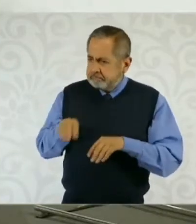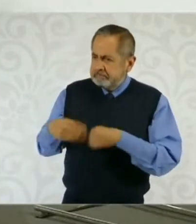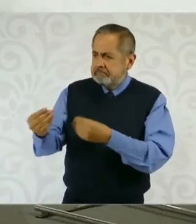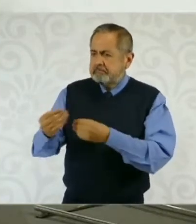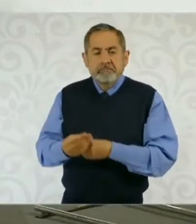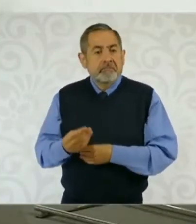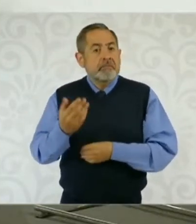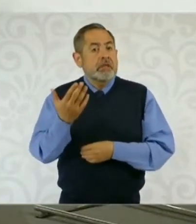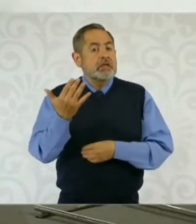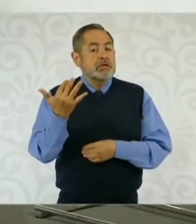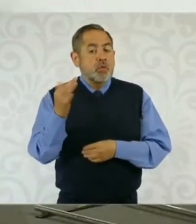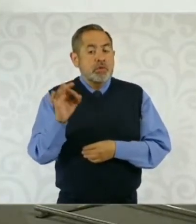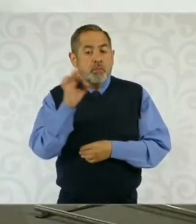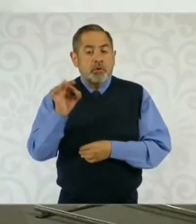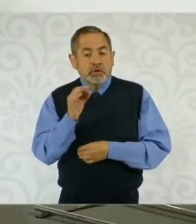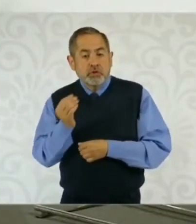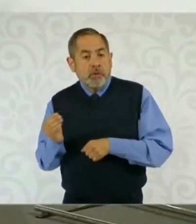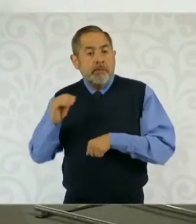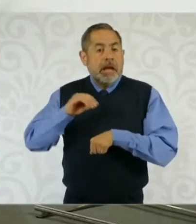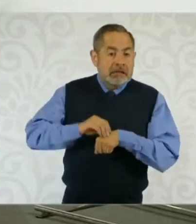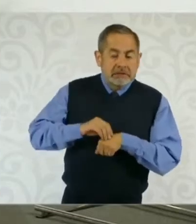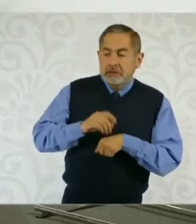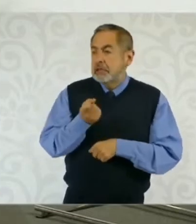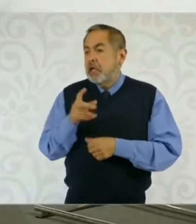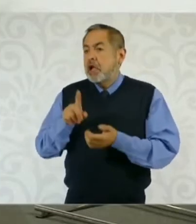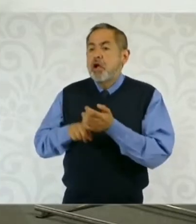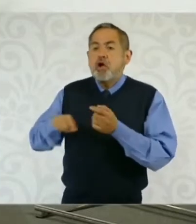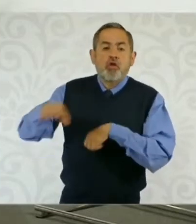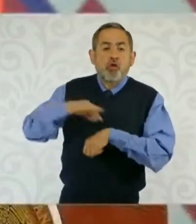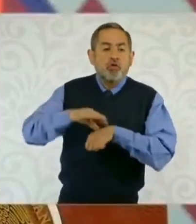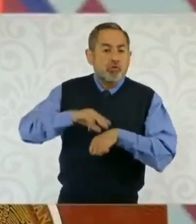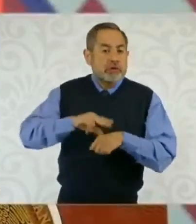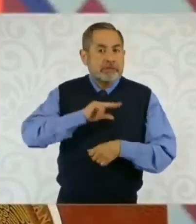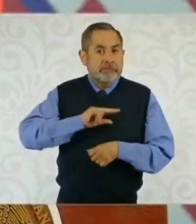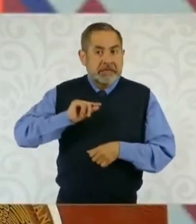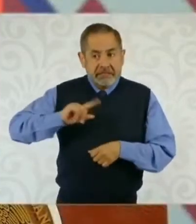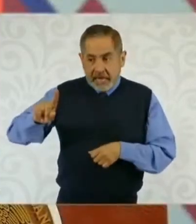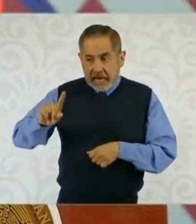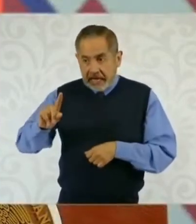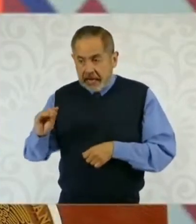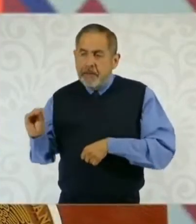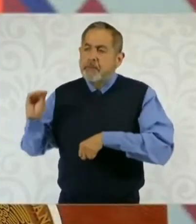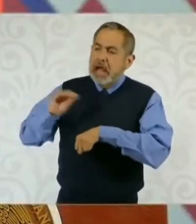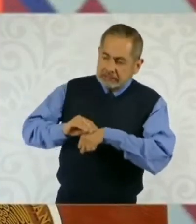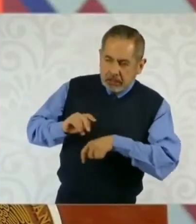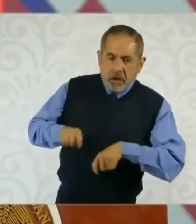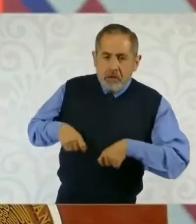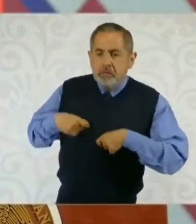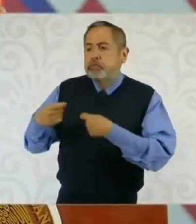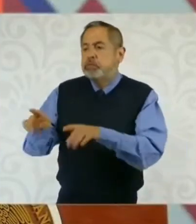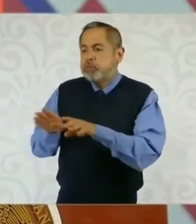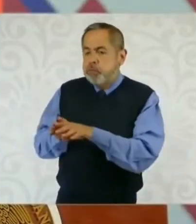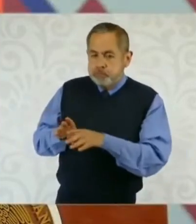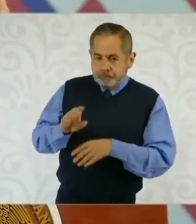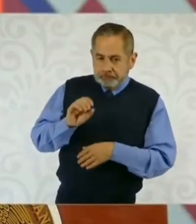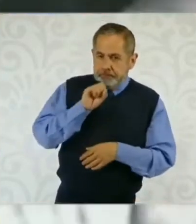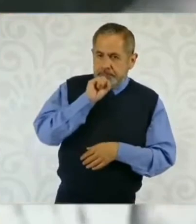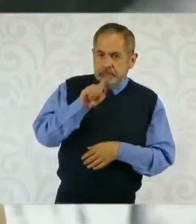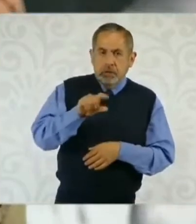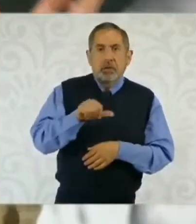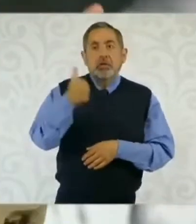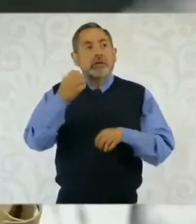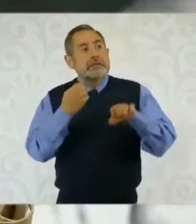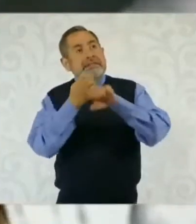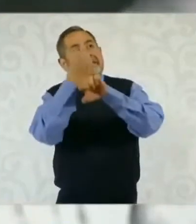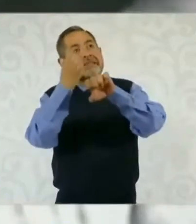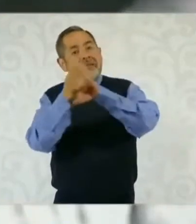del 50% para médicos especialistas y también para otros estados u otras sedes que